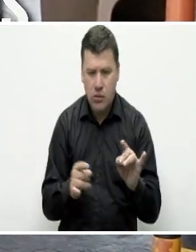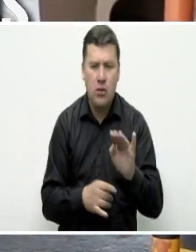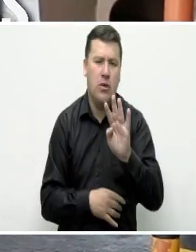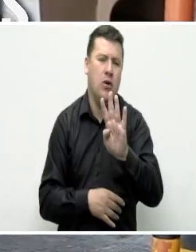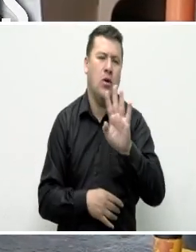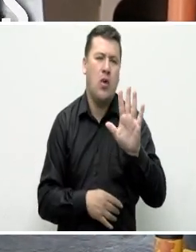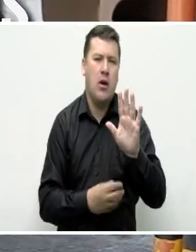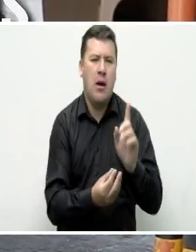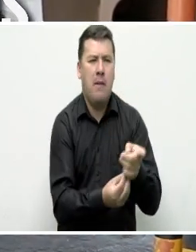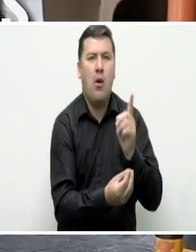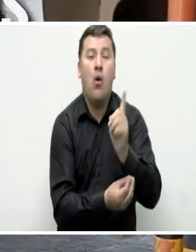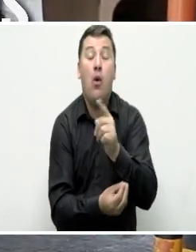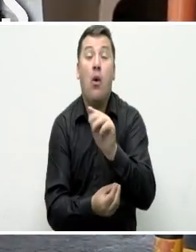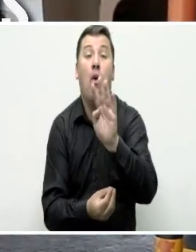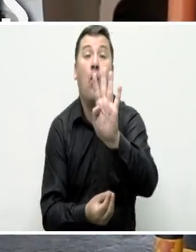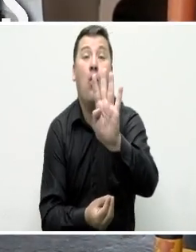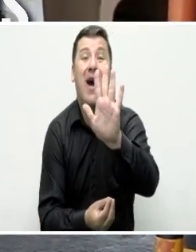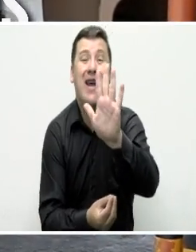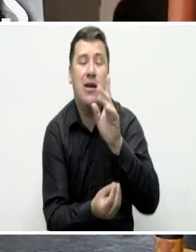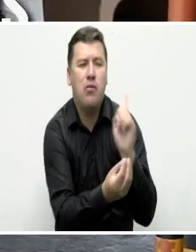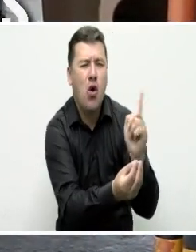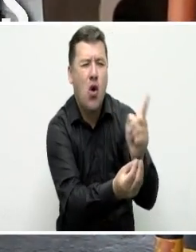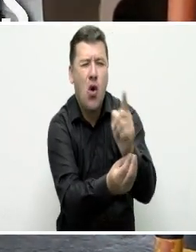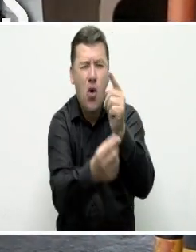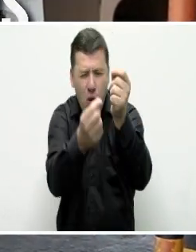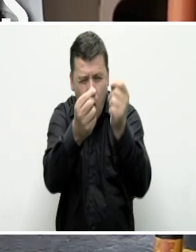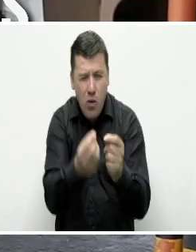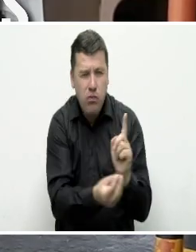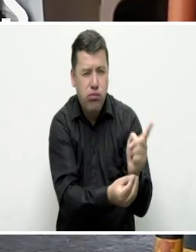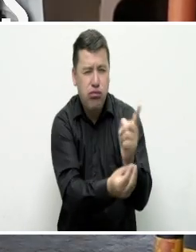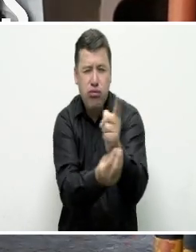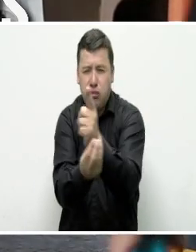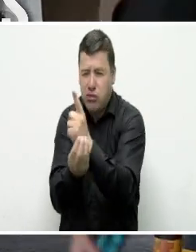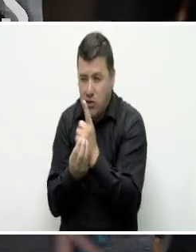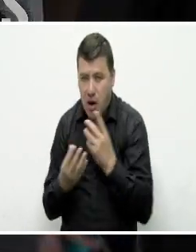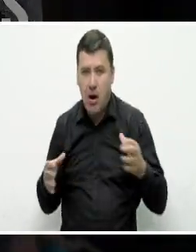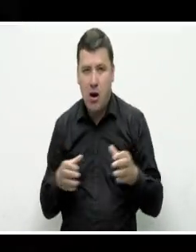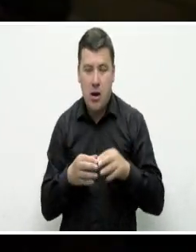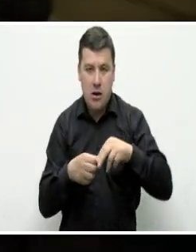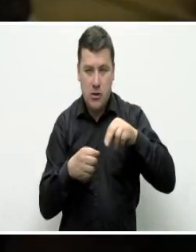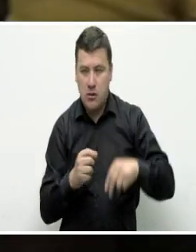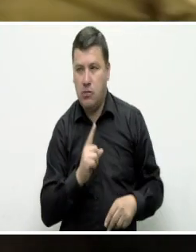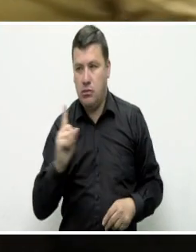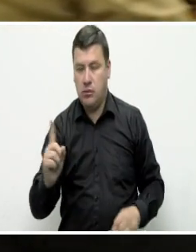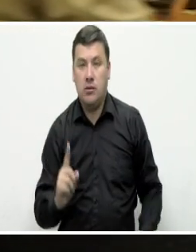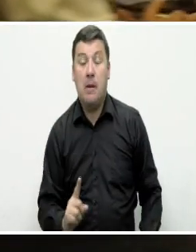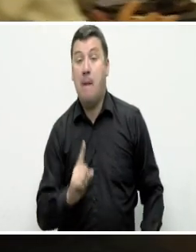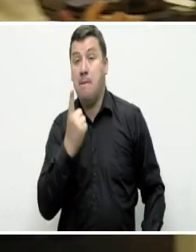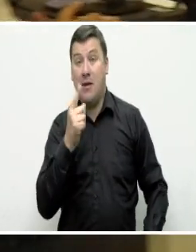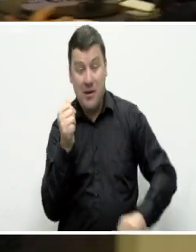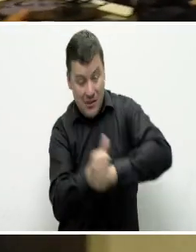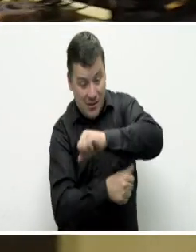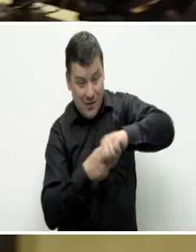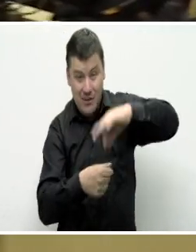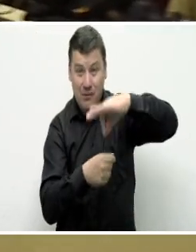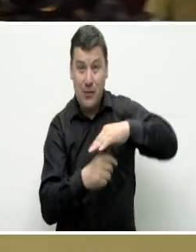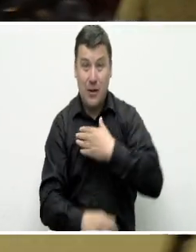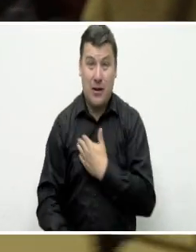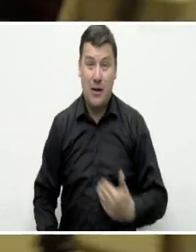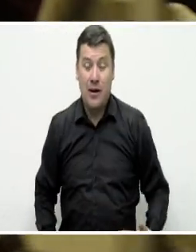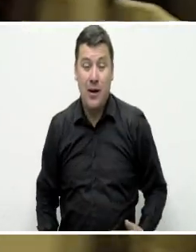45 partidos, movimientos y grupos significativos de ciudadanos. Para la primera vuelta presidencial,